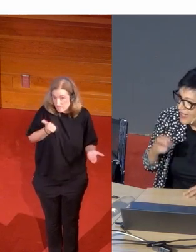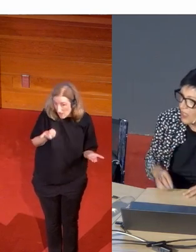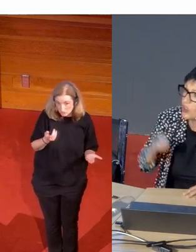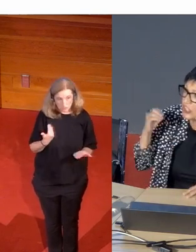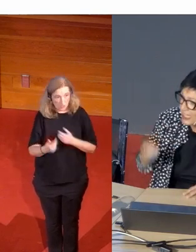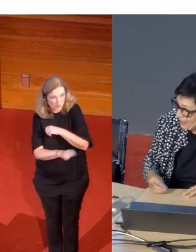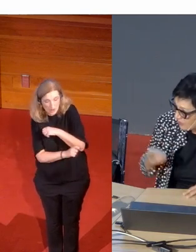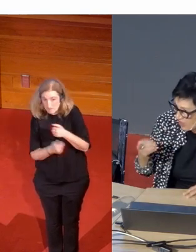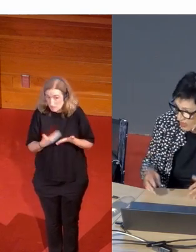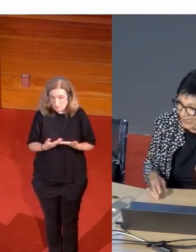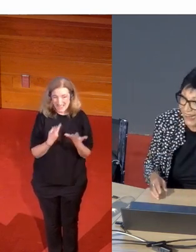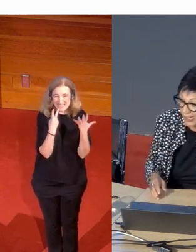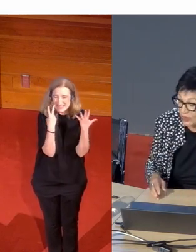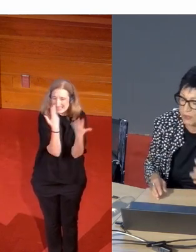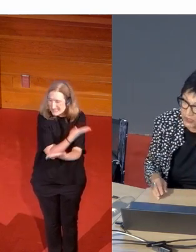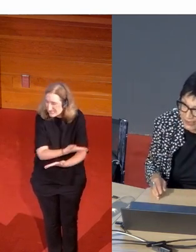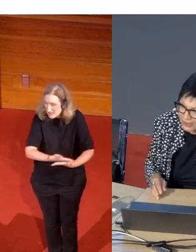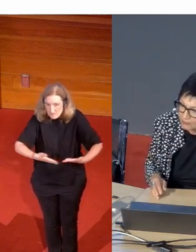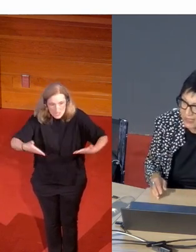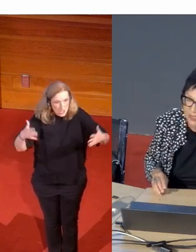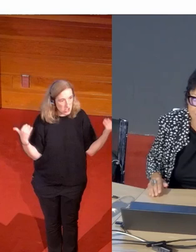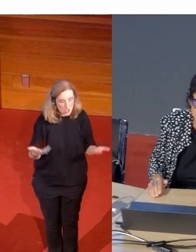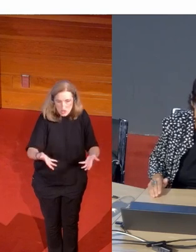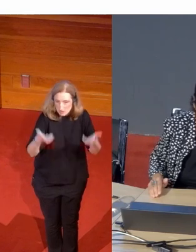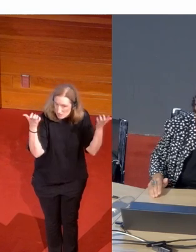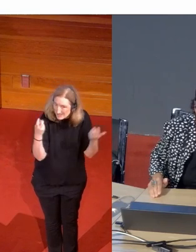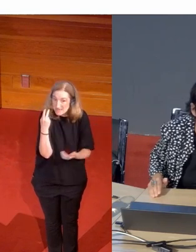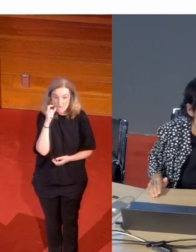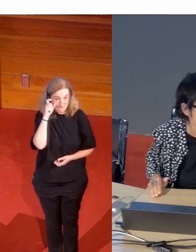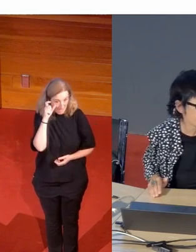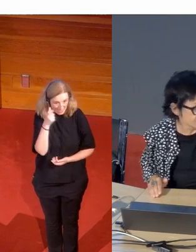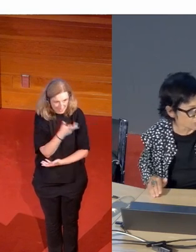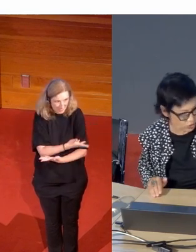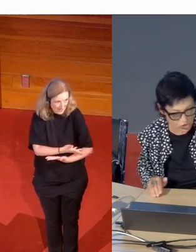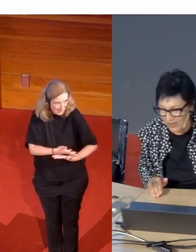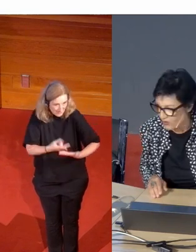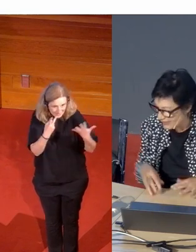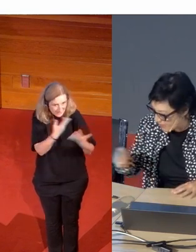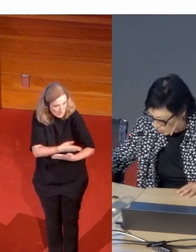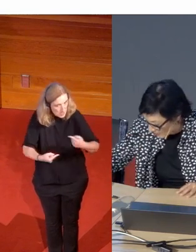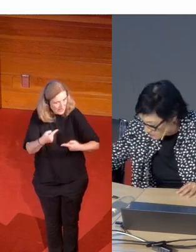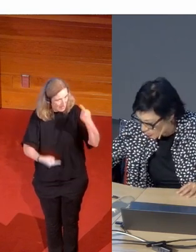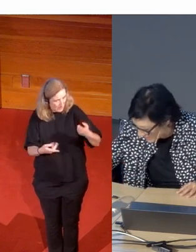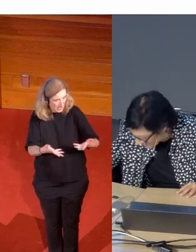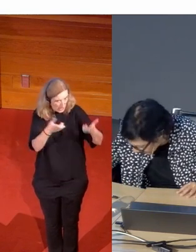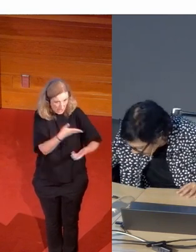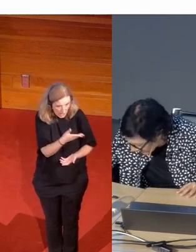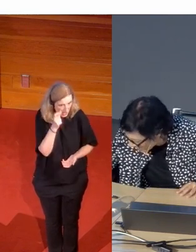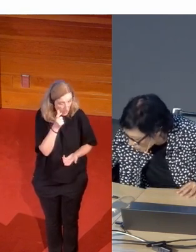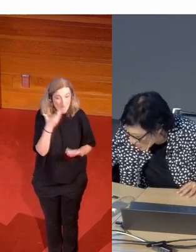biden le sacó siete millones Bueno pues biden le sacó 7 millones de votos a Donald Trump pero lo más